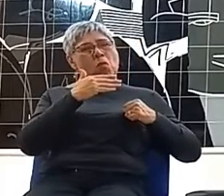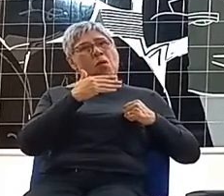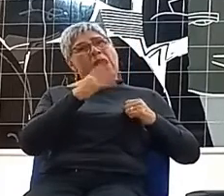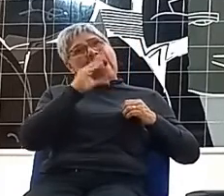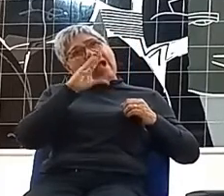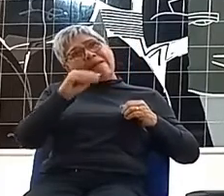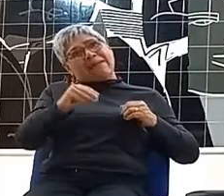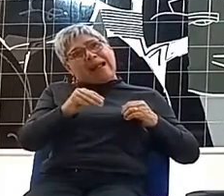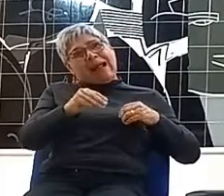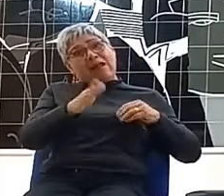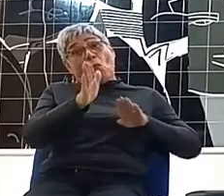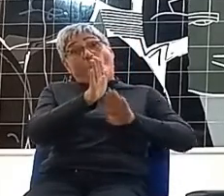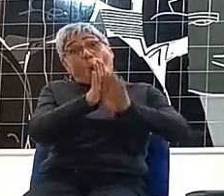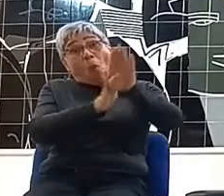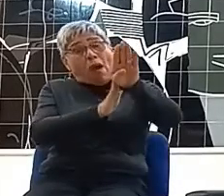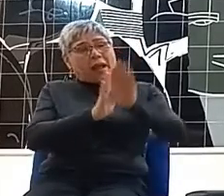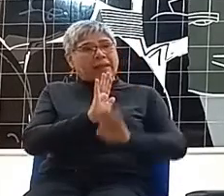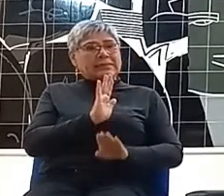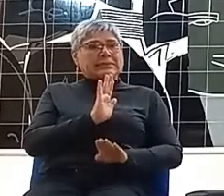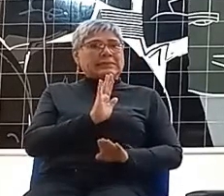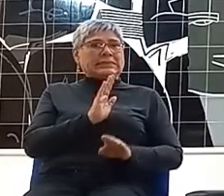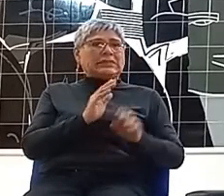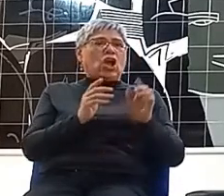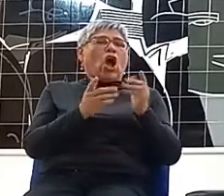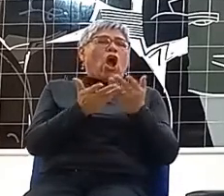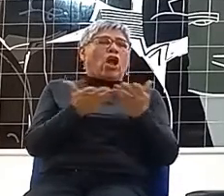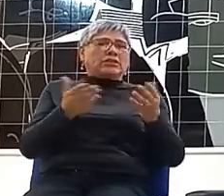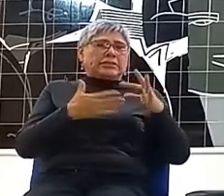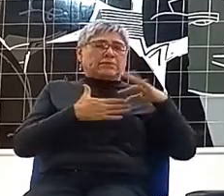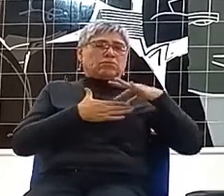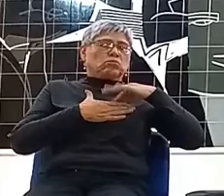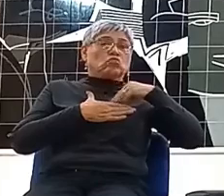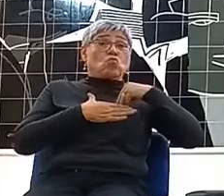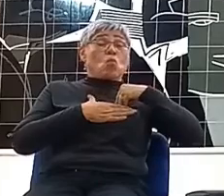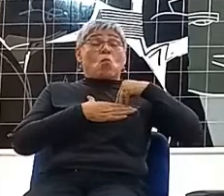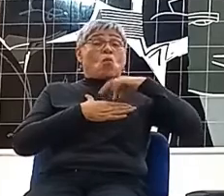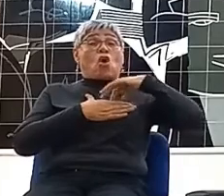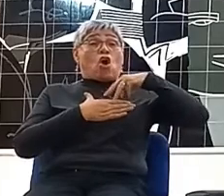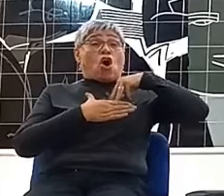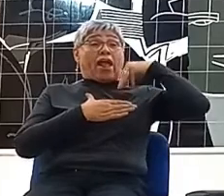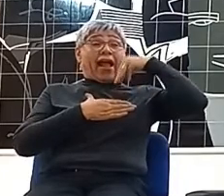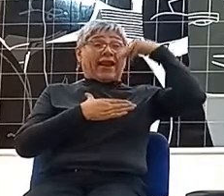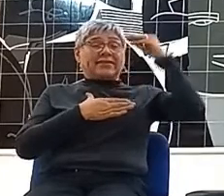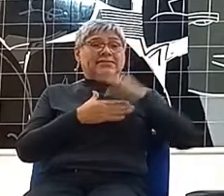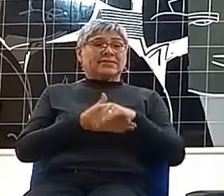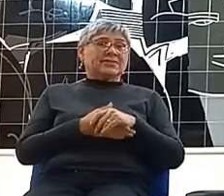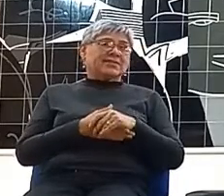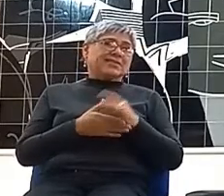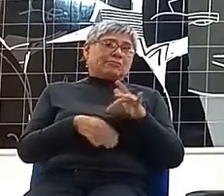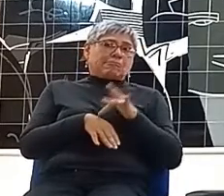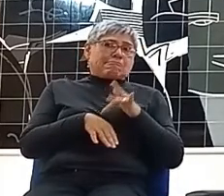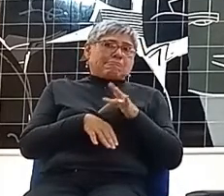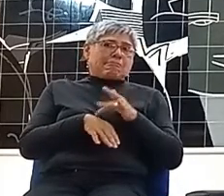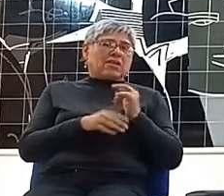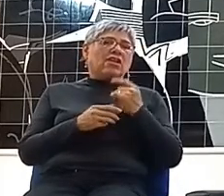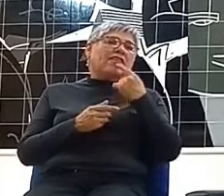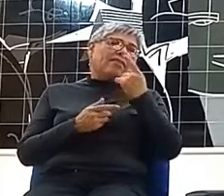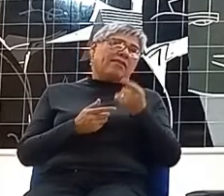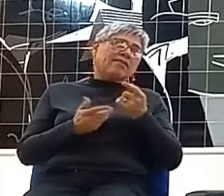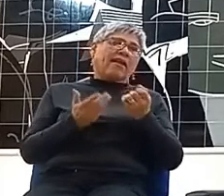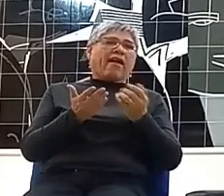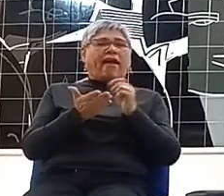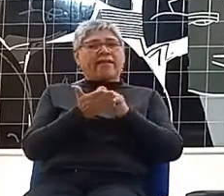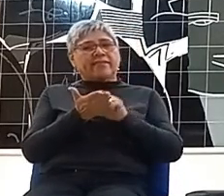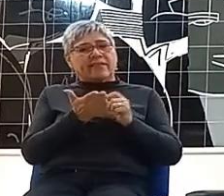tan como tan morales, tan subjetivas, como decir que los